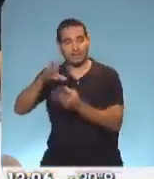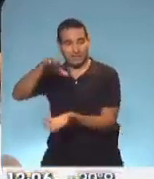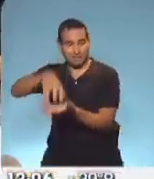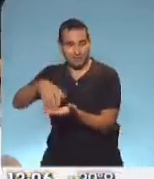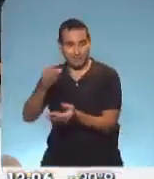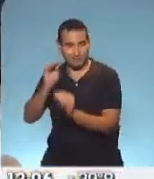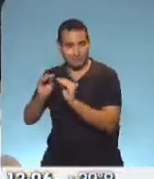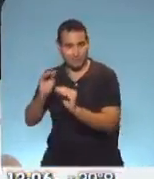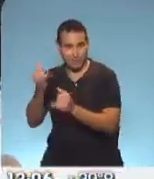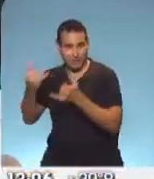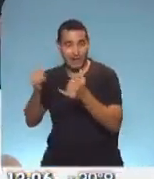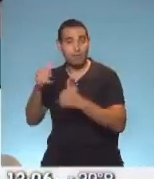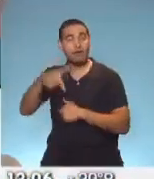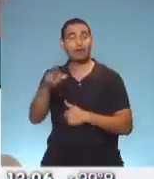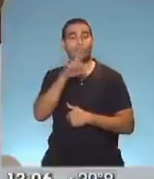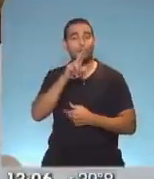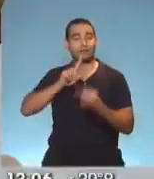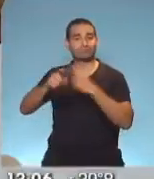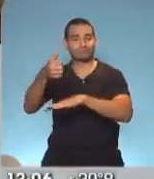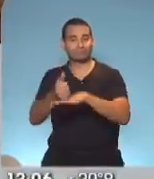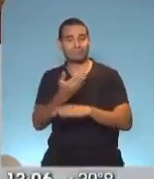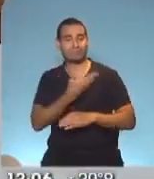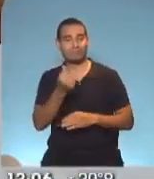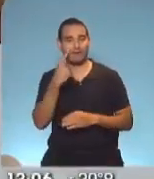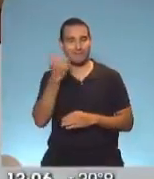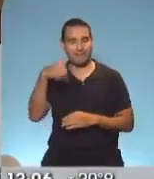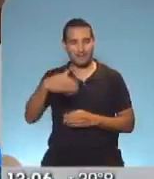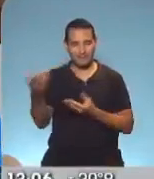nuestra compañera Fabiana Farrucci. Fabi, ¿cómo estás? Bienvenida.